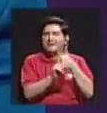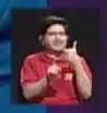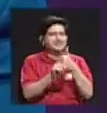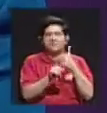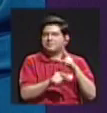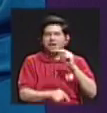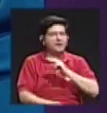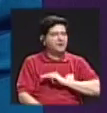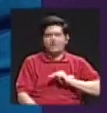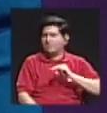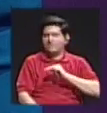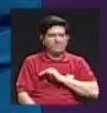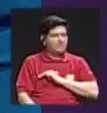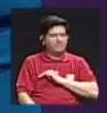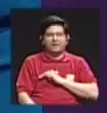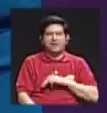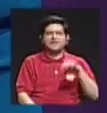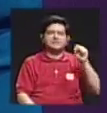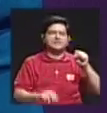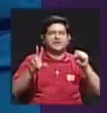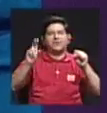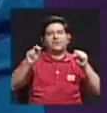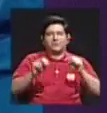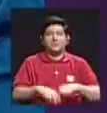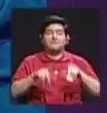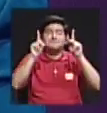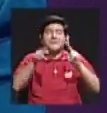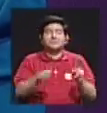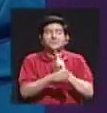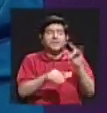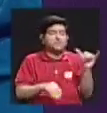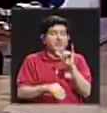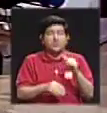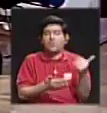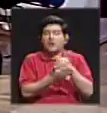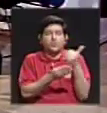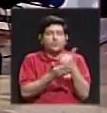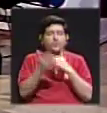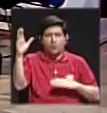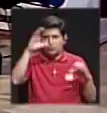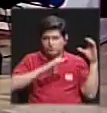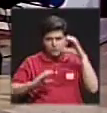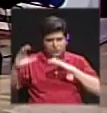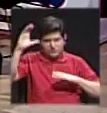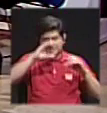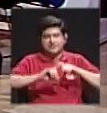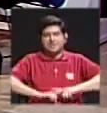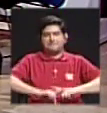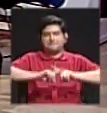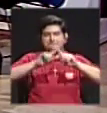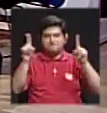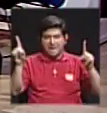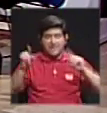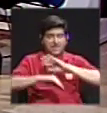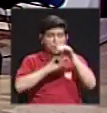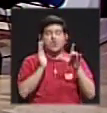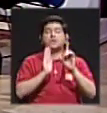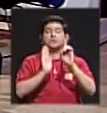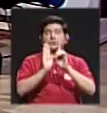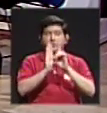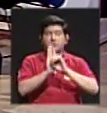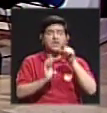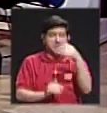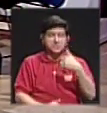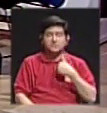no es inmoral, es lo que la gente puede hacer con cualquier recurso de la ciencia, ¿verdad? Pero está en todo su derecho